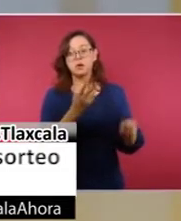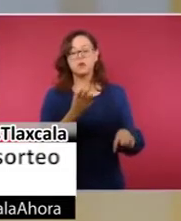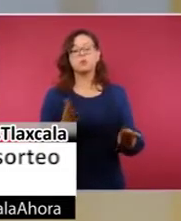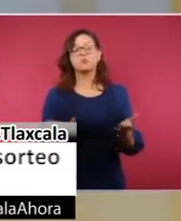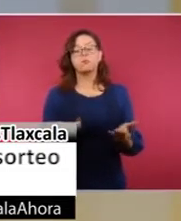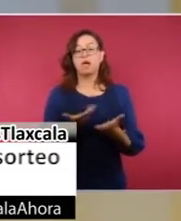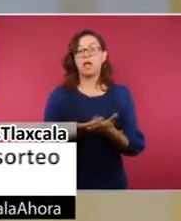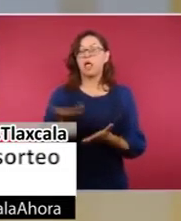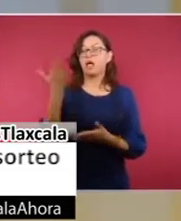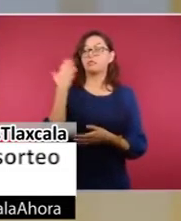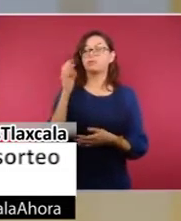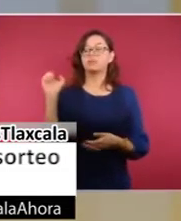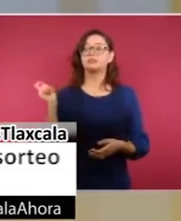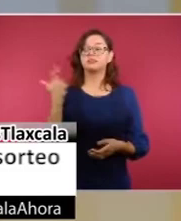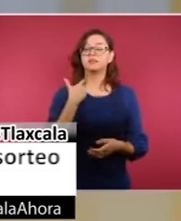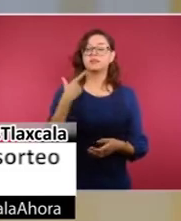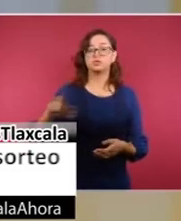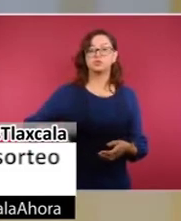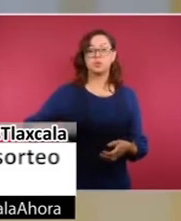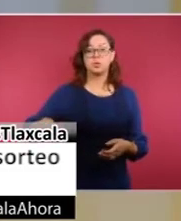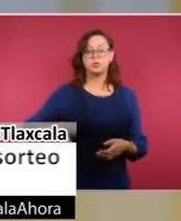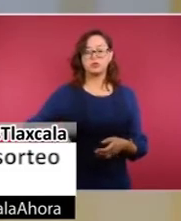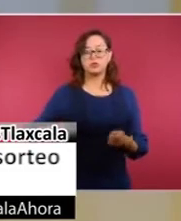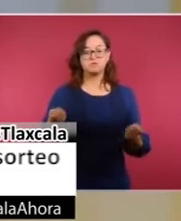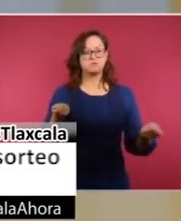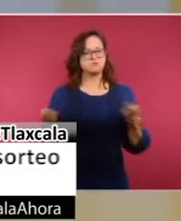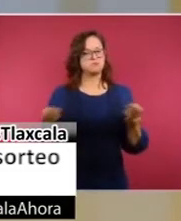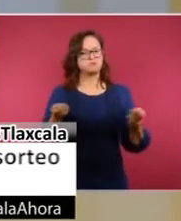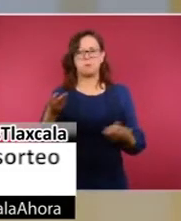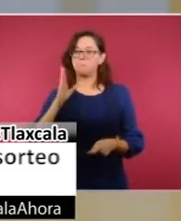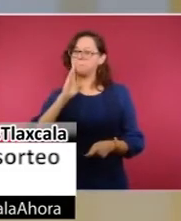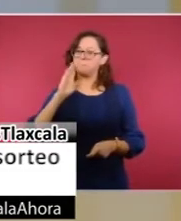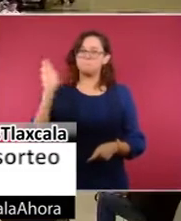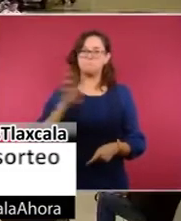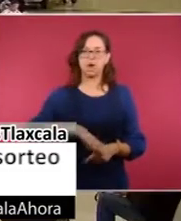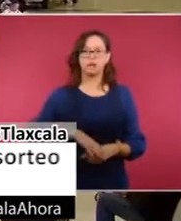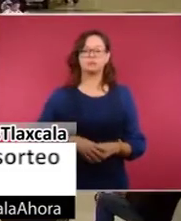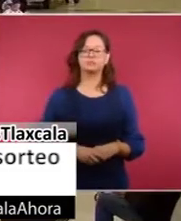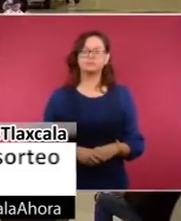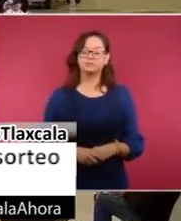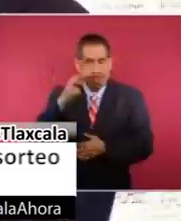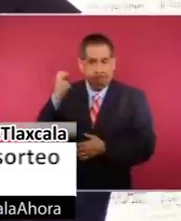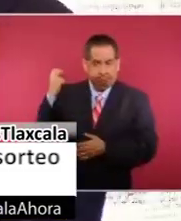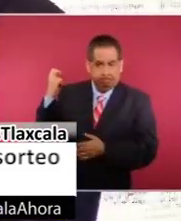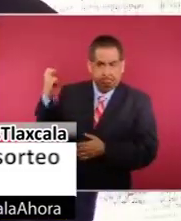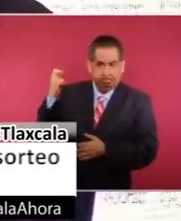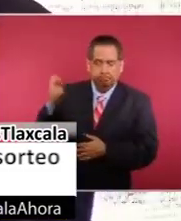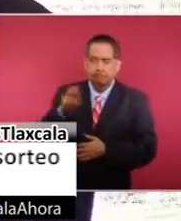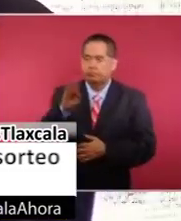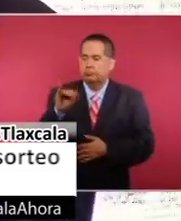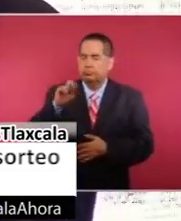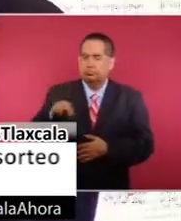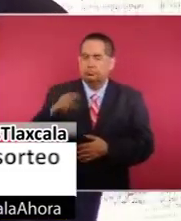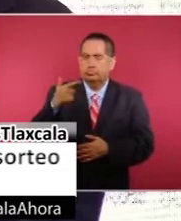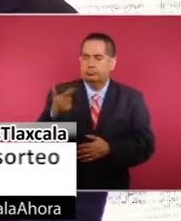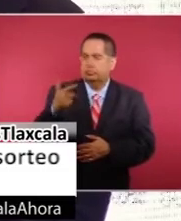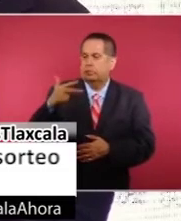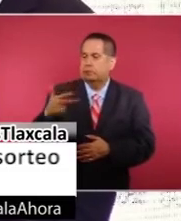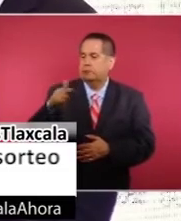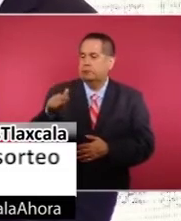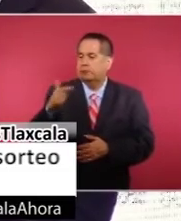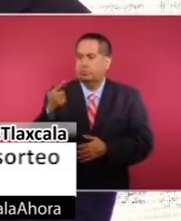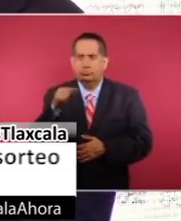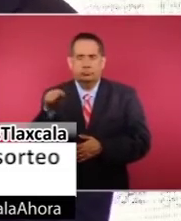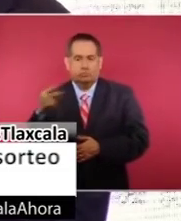que a la fecha se tienen dos potenciales compradores del avión presidencial que se encuentra en buenas condiciones para su venta. Por su parte, Ernesto Prieto Ortega,